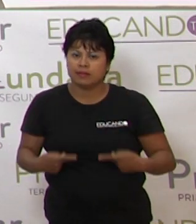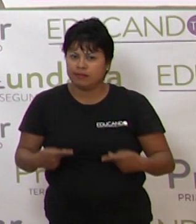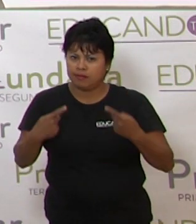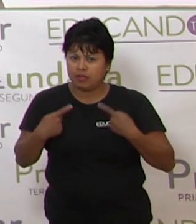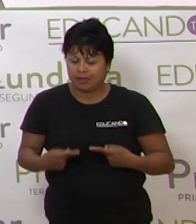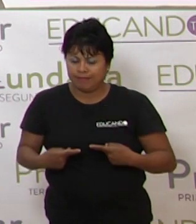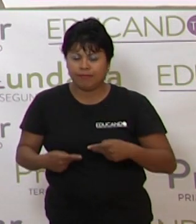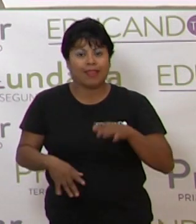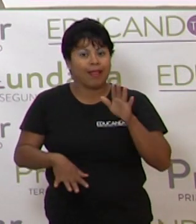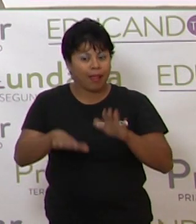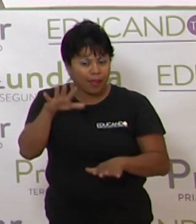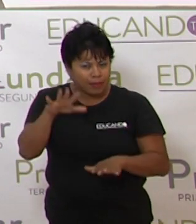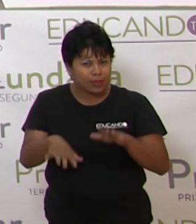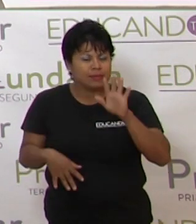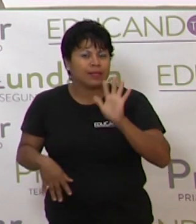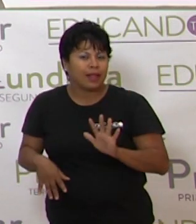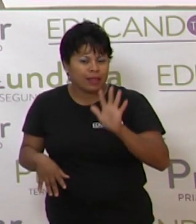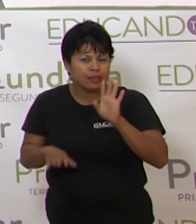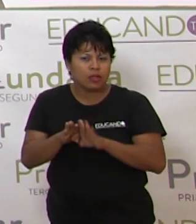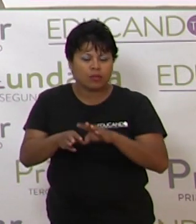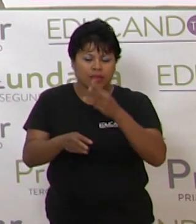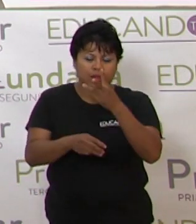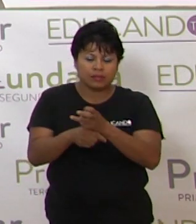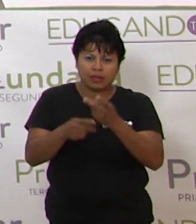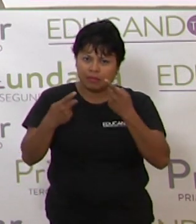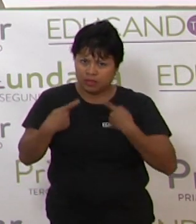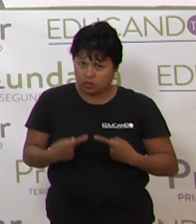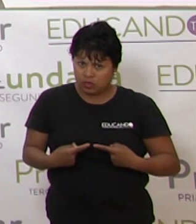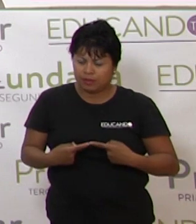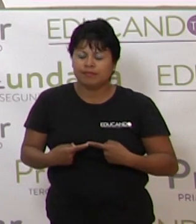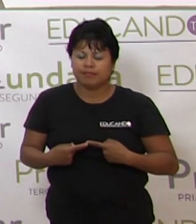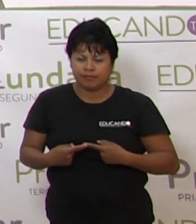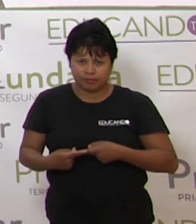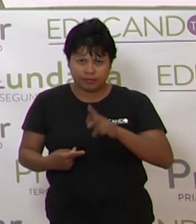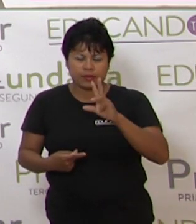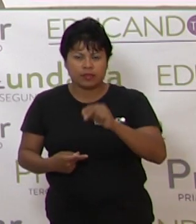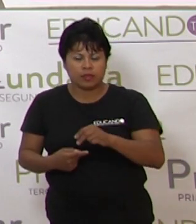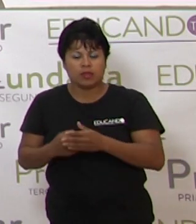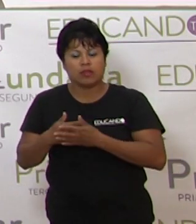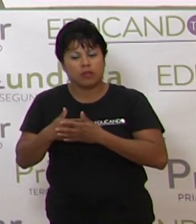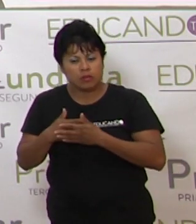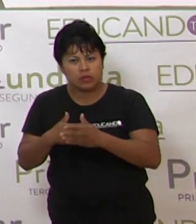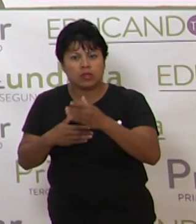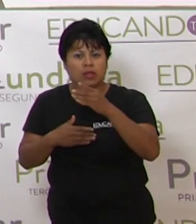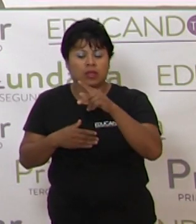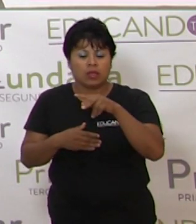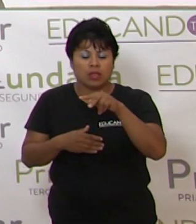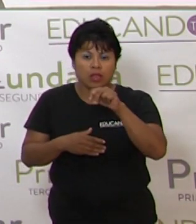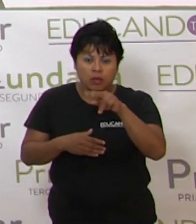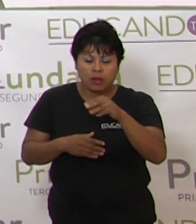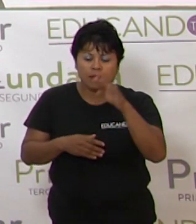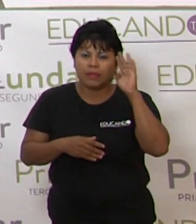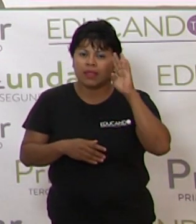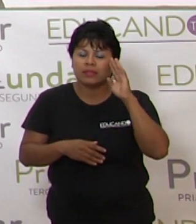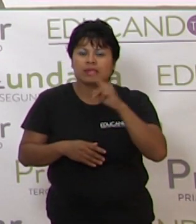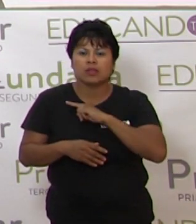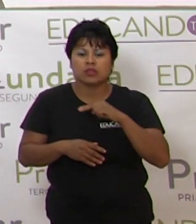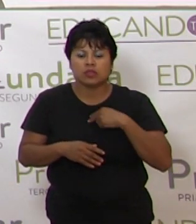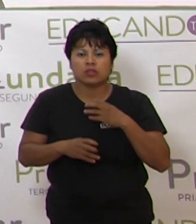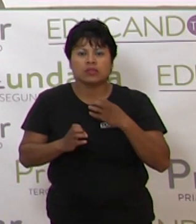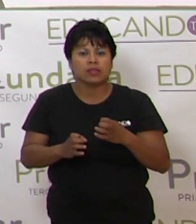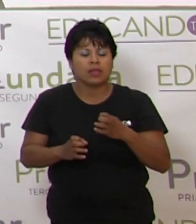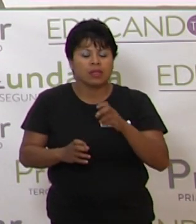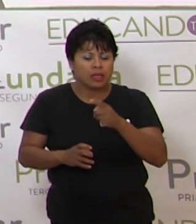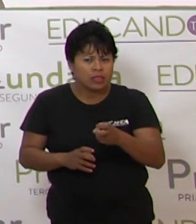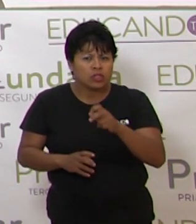aunque a veces pareciera que está en tercera persona. Durante mucha de la novela uno piensa que está narrada en tercera novela, en